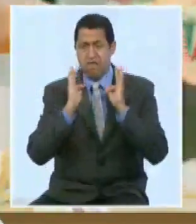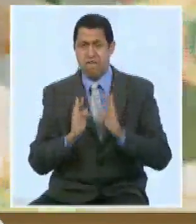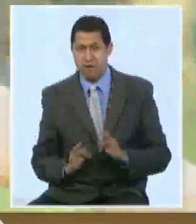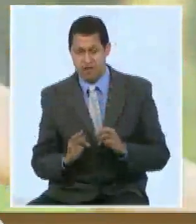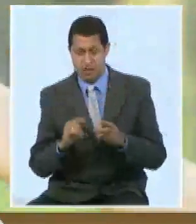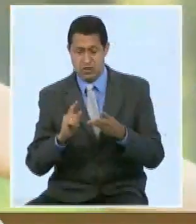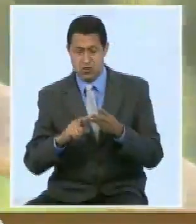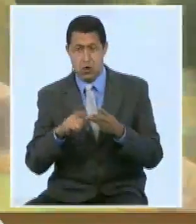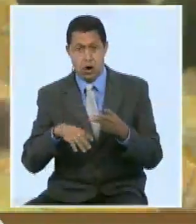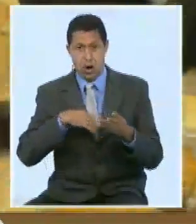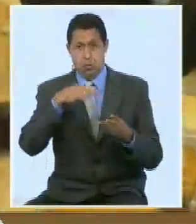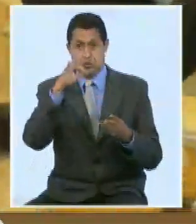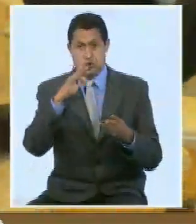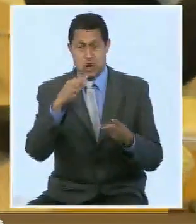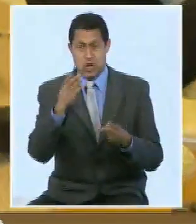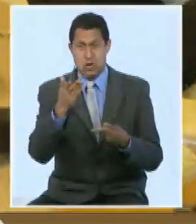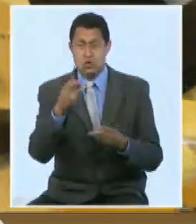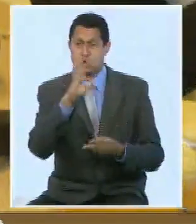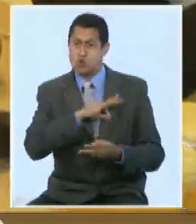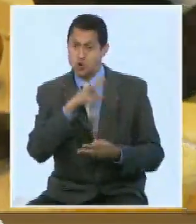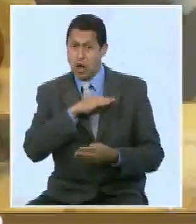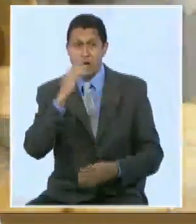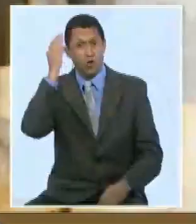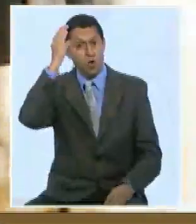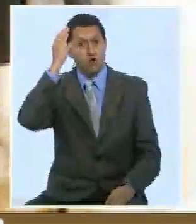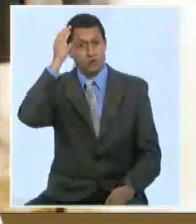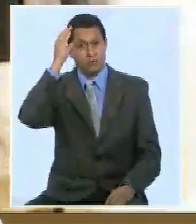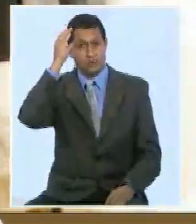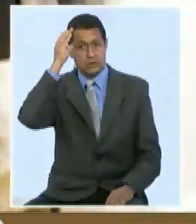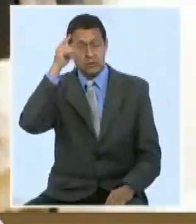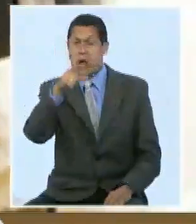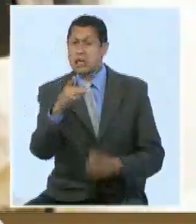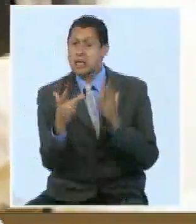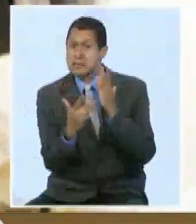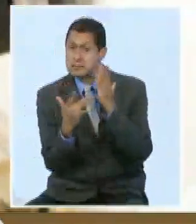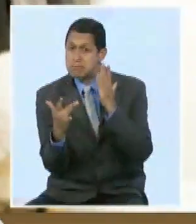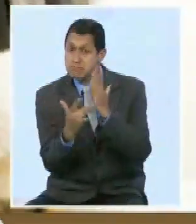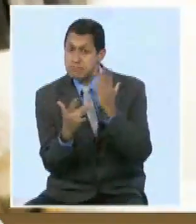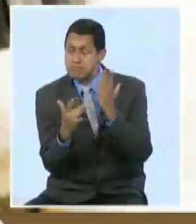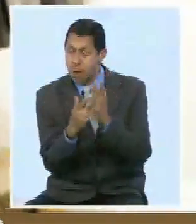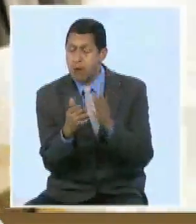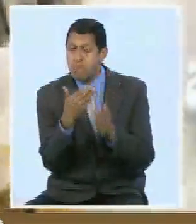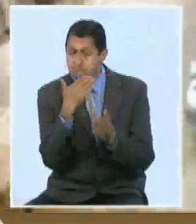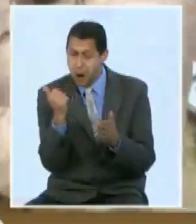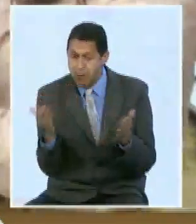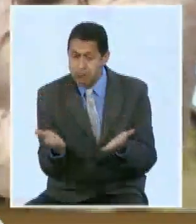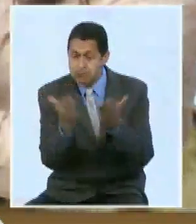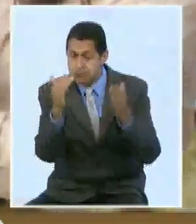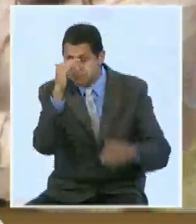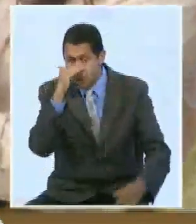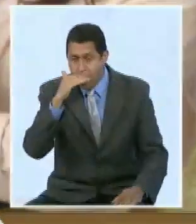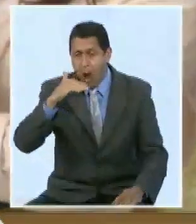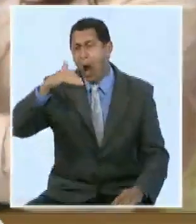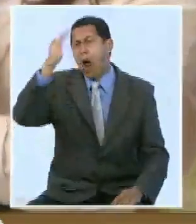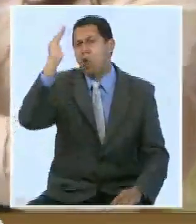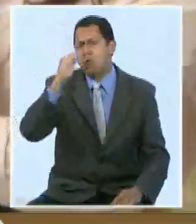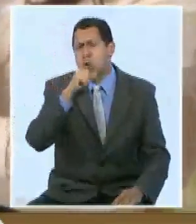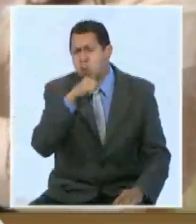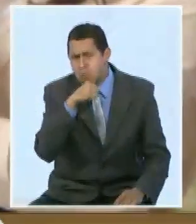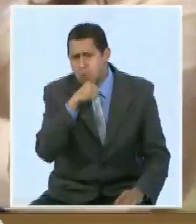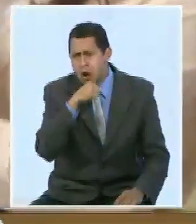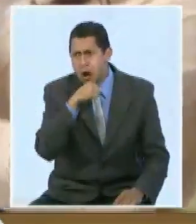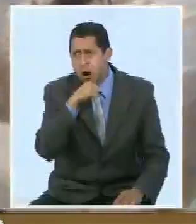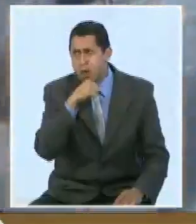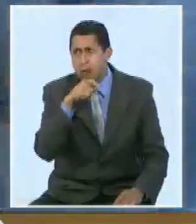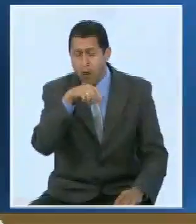emocional social y cognitivo esta técnica es mayormente recomendada para adultos mayores con problemas de